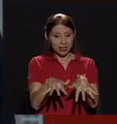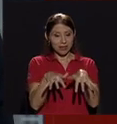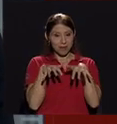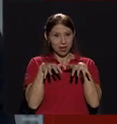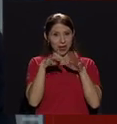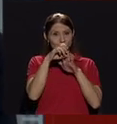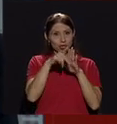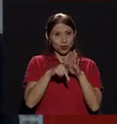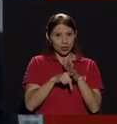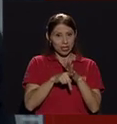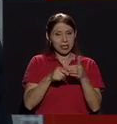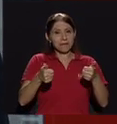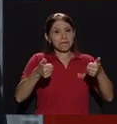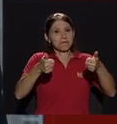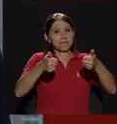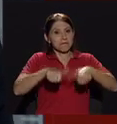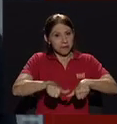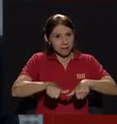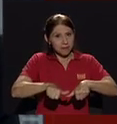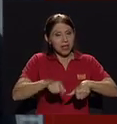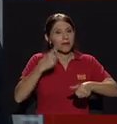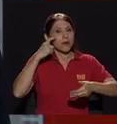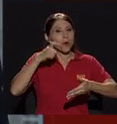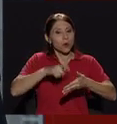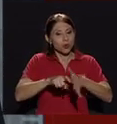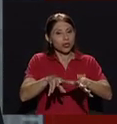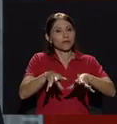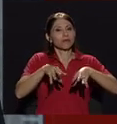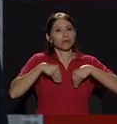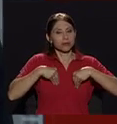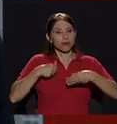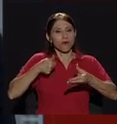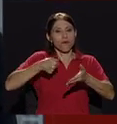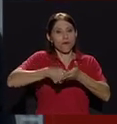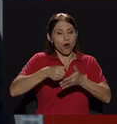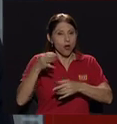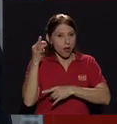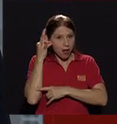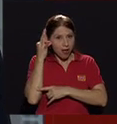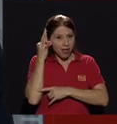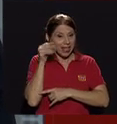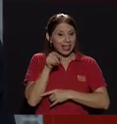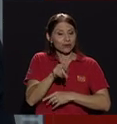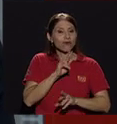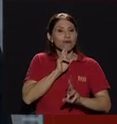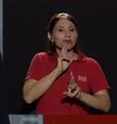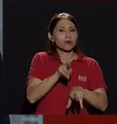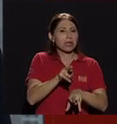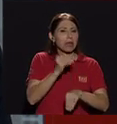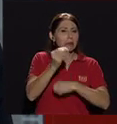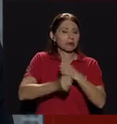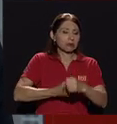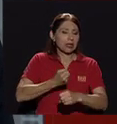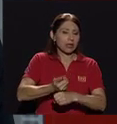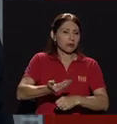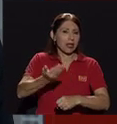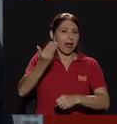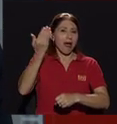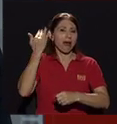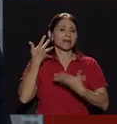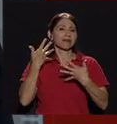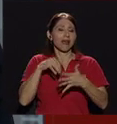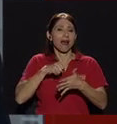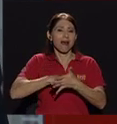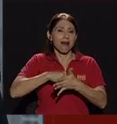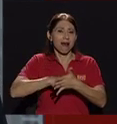voto, el sufragio femenino lo reconoce, digamos, ¿verdad? Producto de esas luchas de tantas